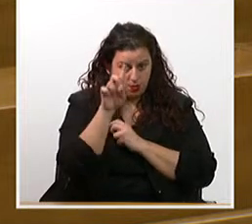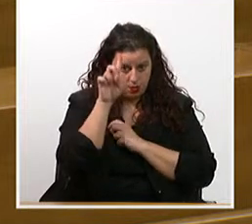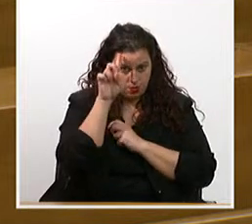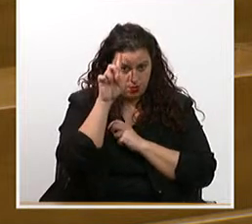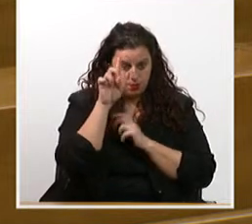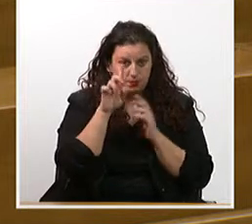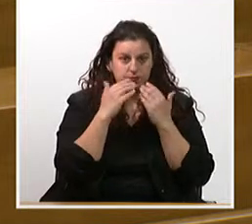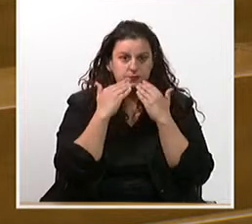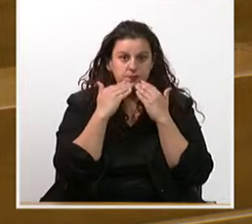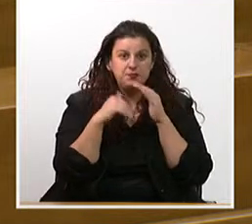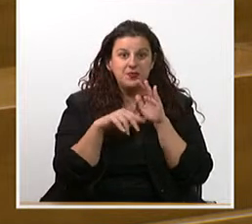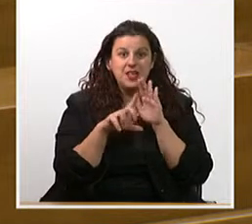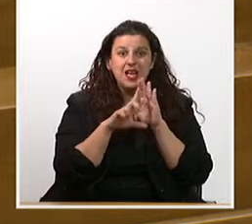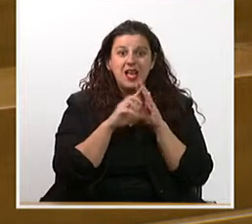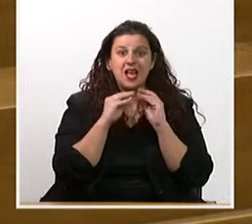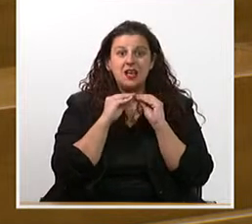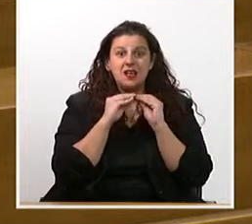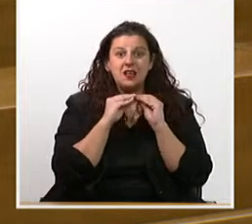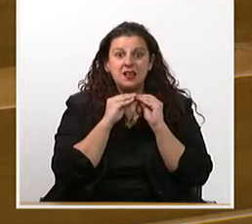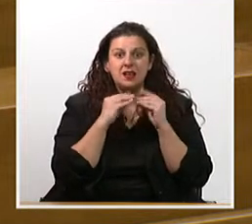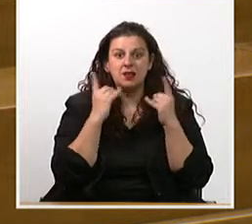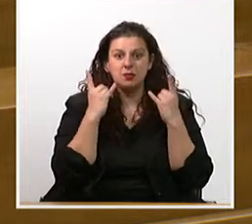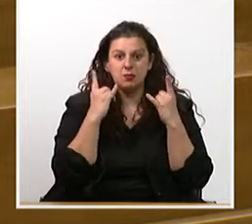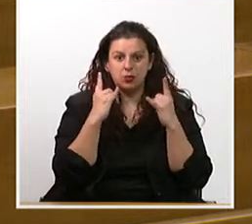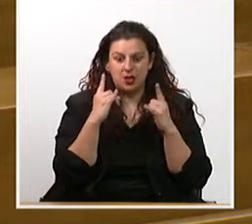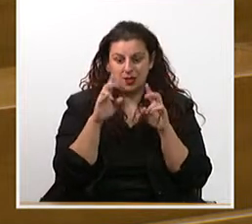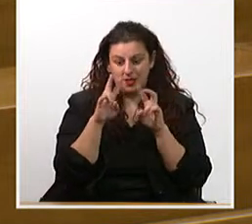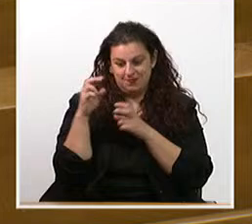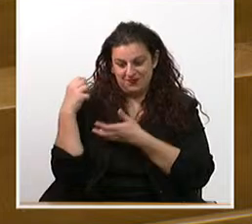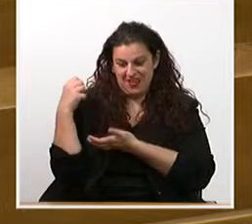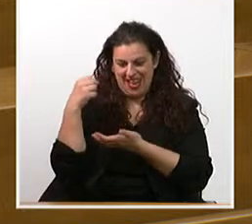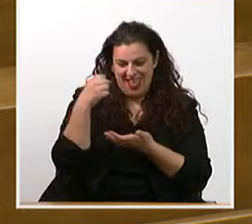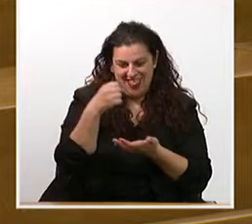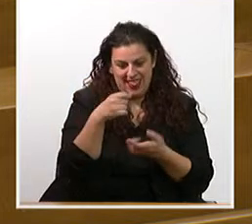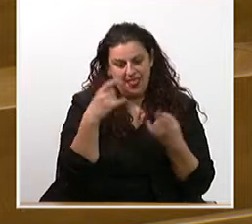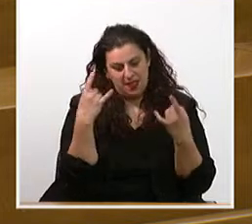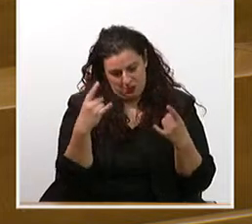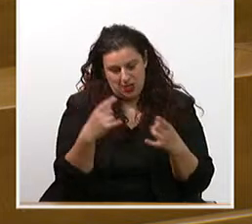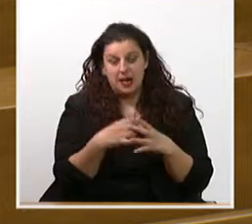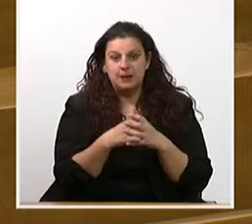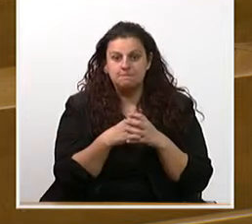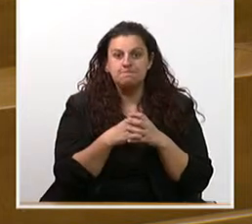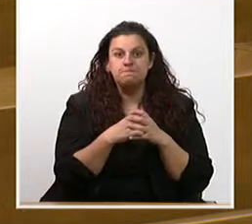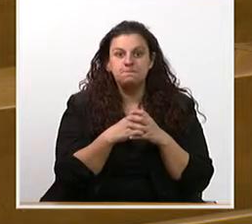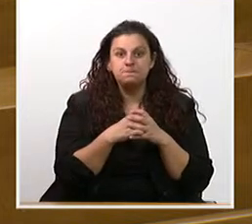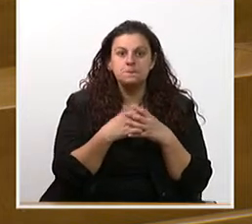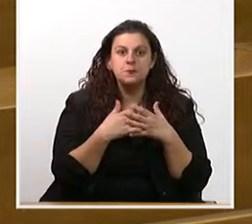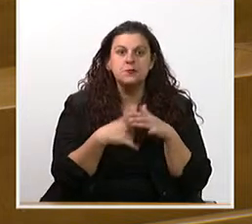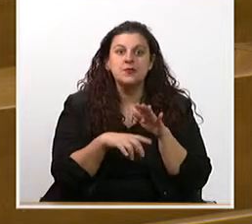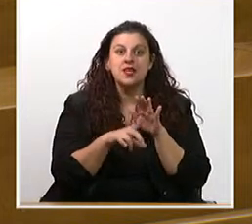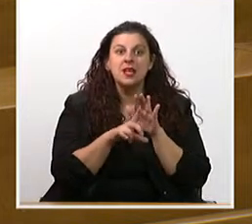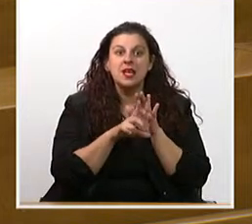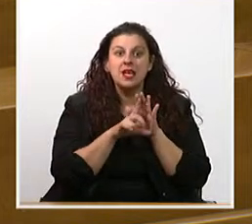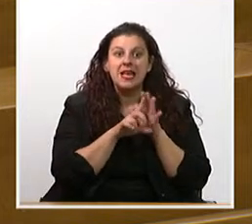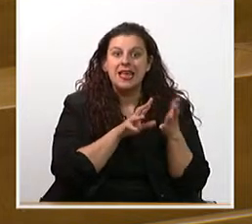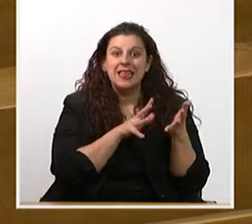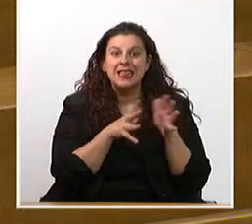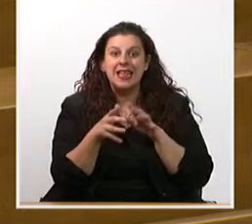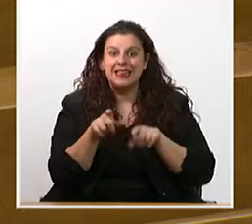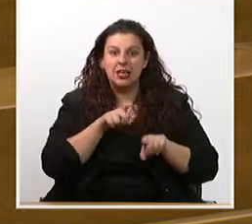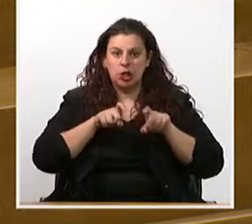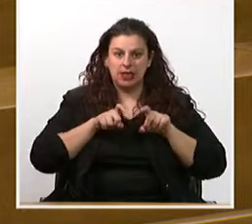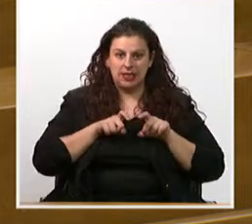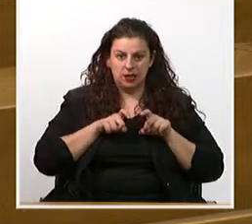no el Bot la herencia del Bot la herencia del bic la de y